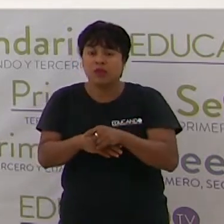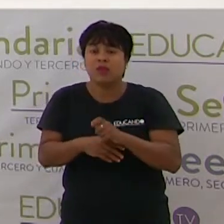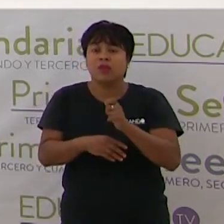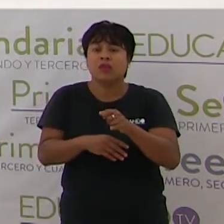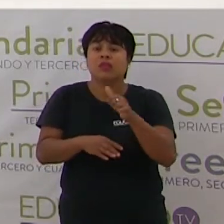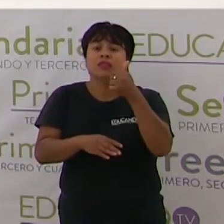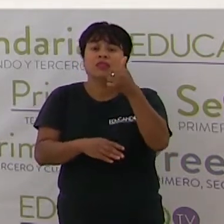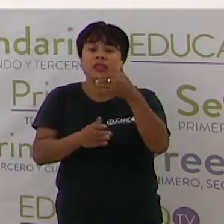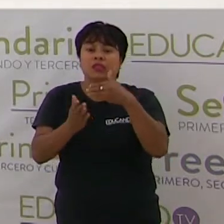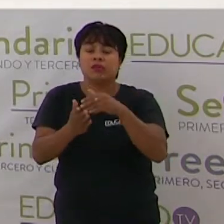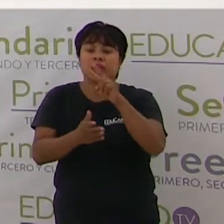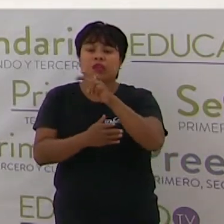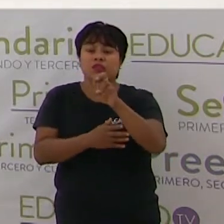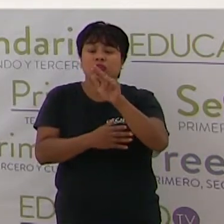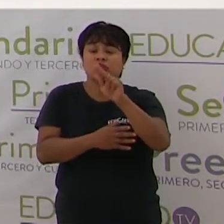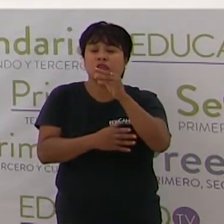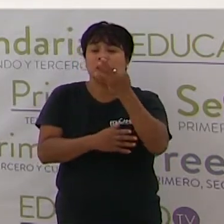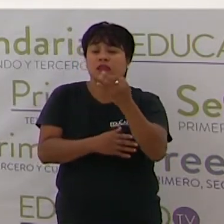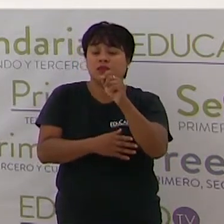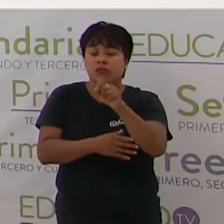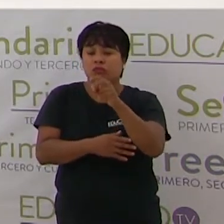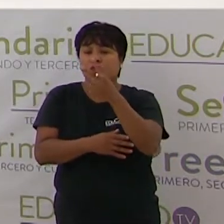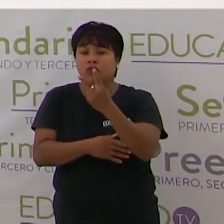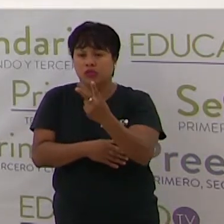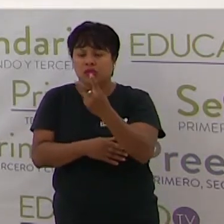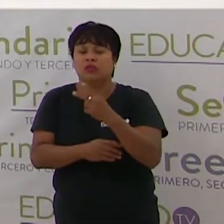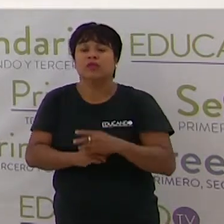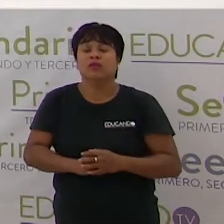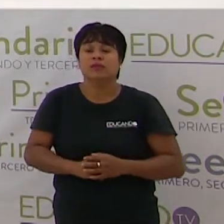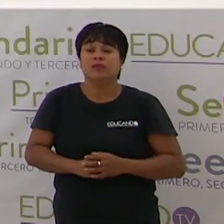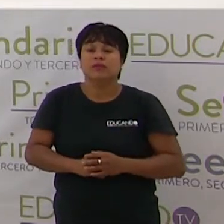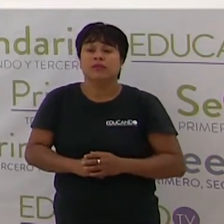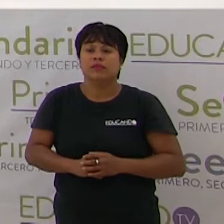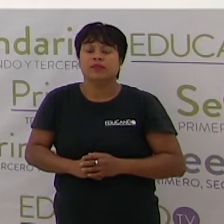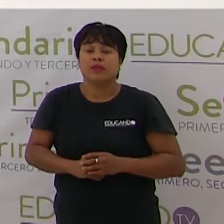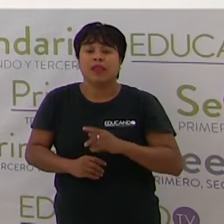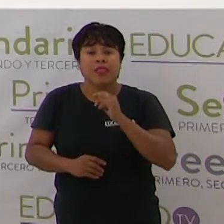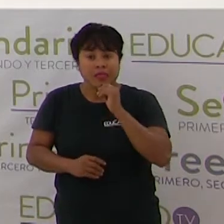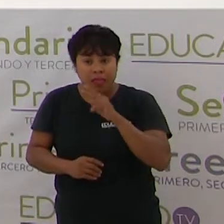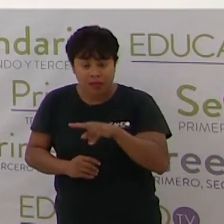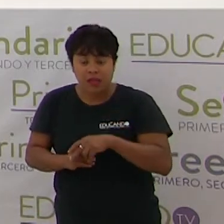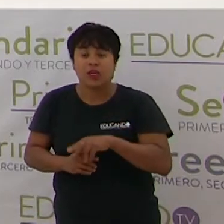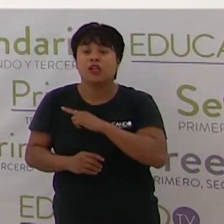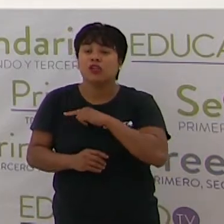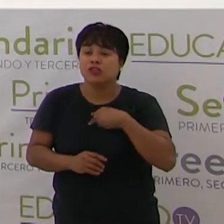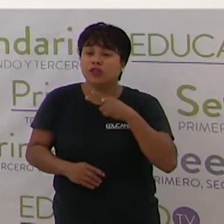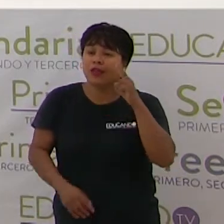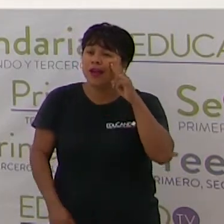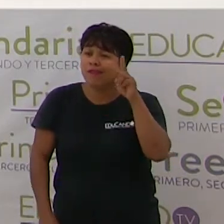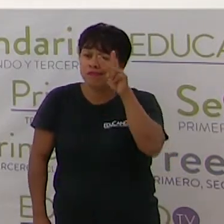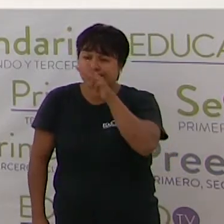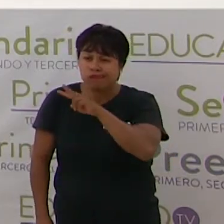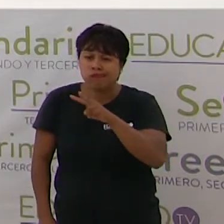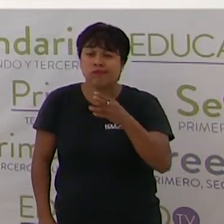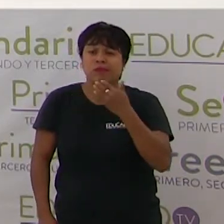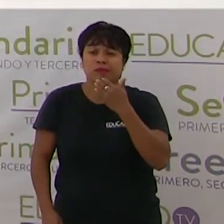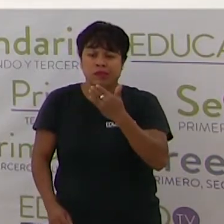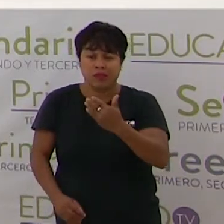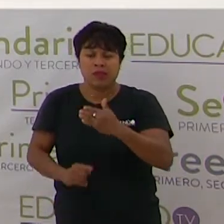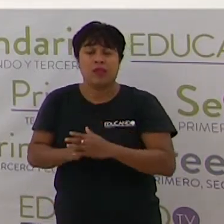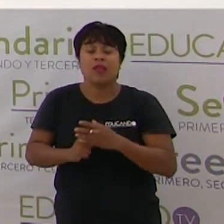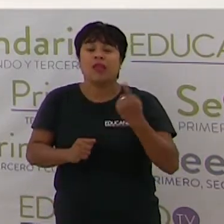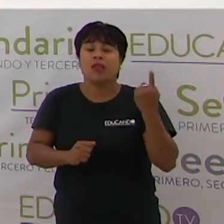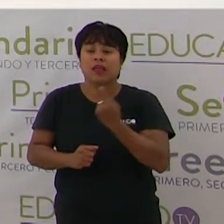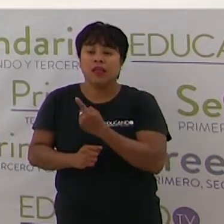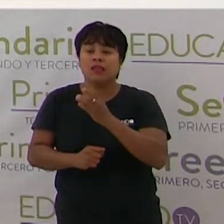de 6.283.2 centímetros cúbicos. También estuvimos observando, y les pedí que observaran muy atentamente, que